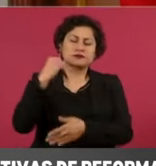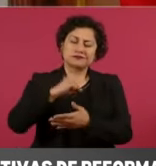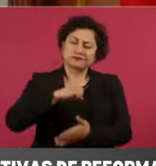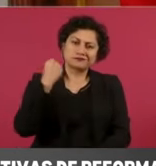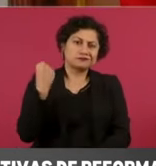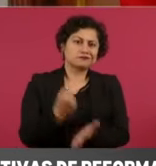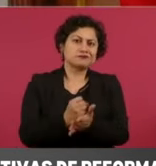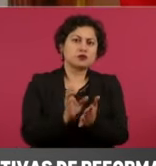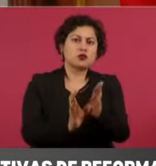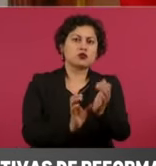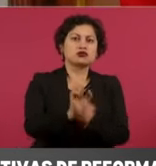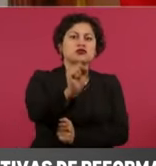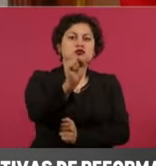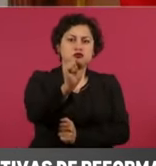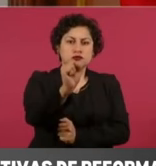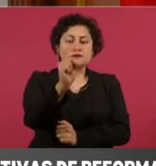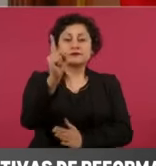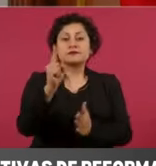Liberal de